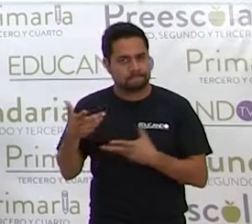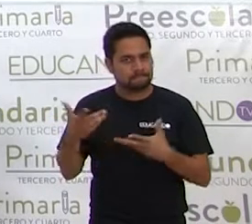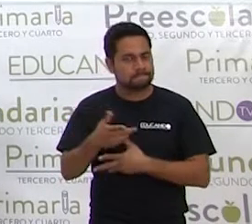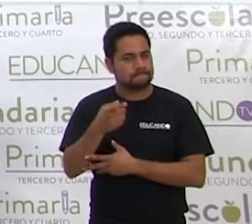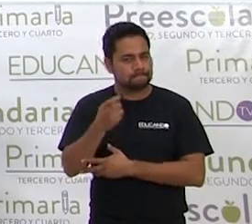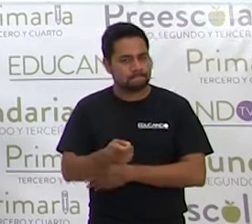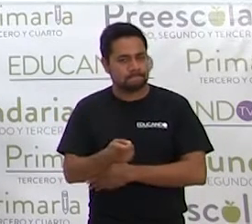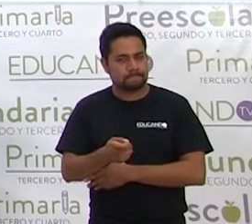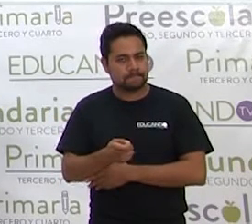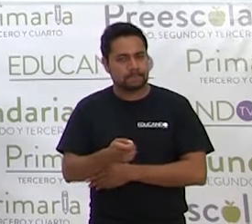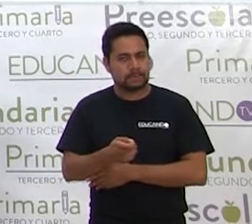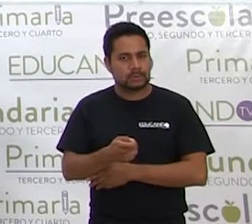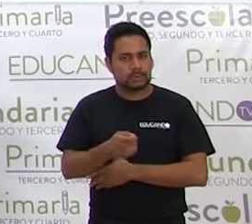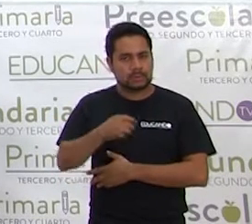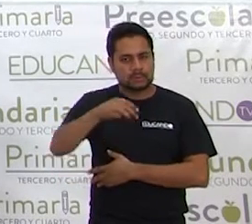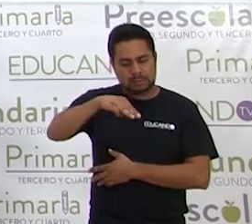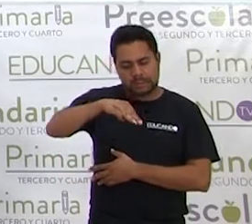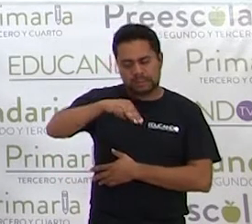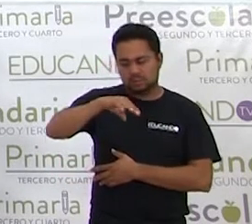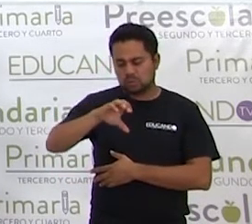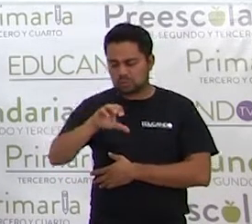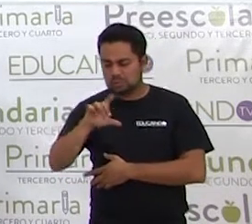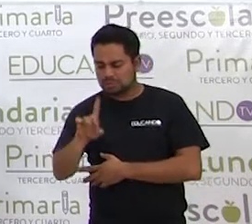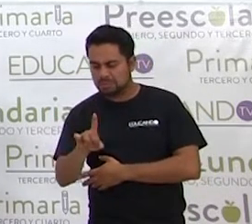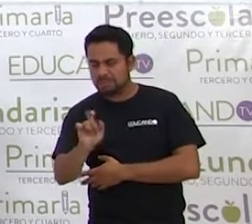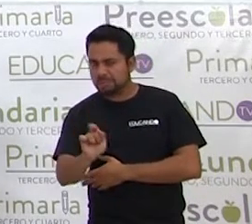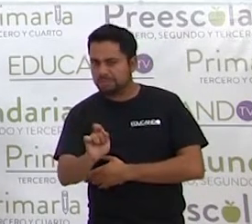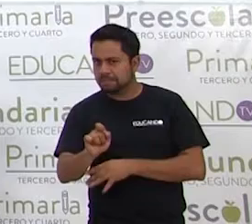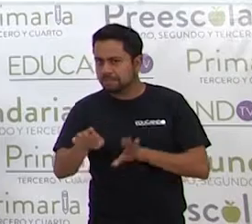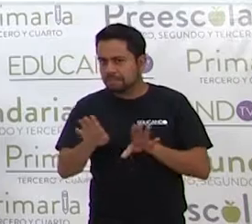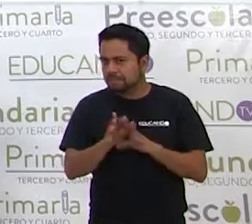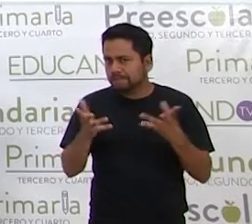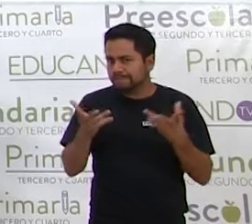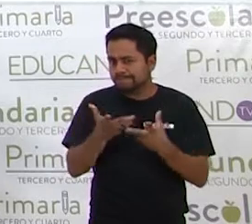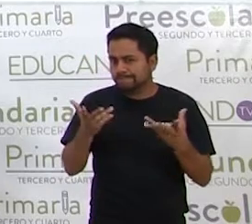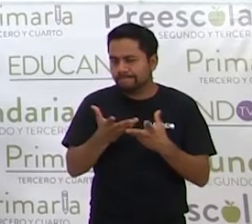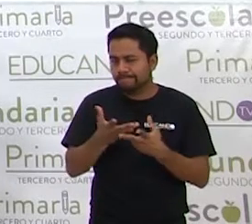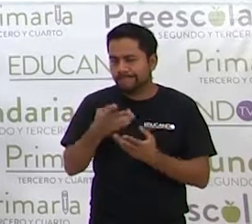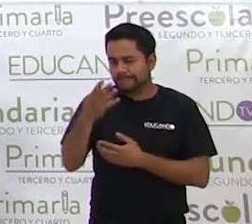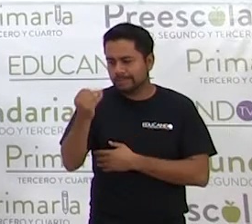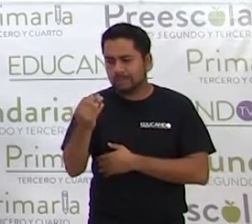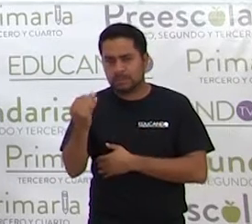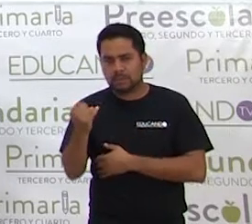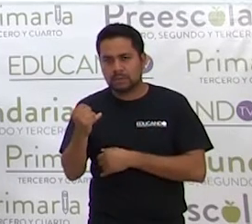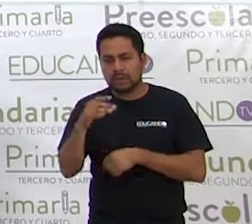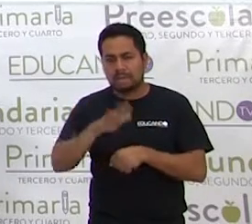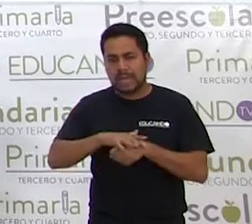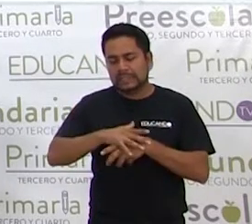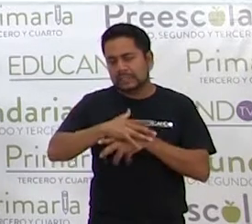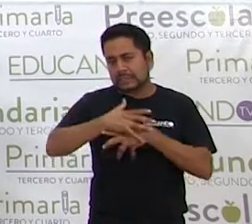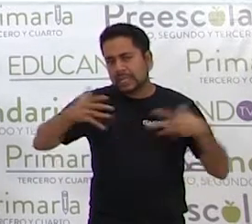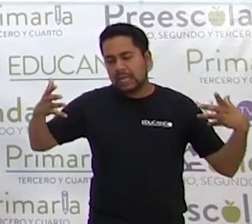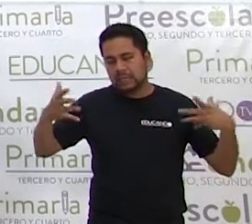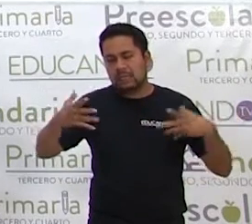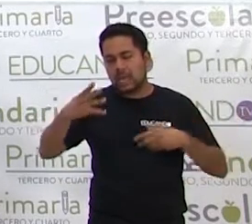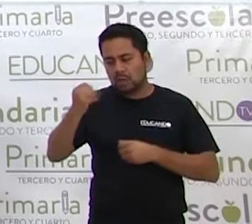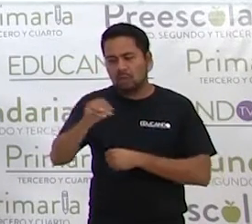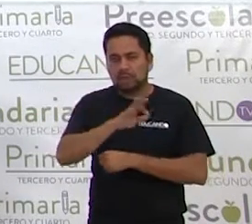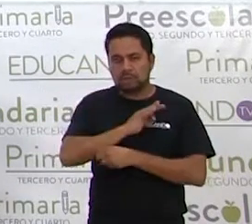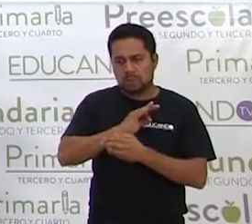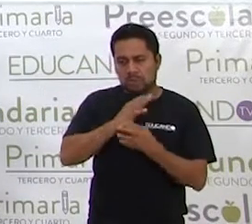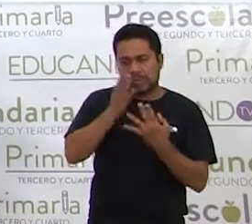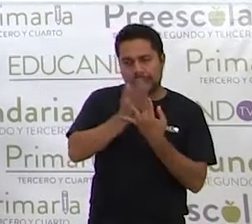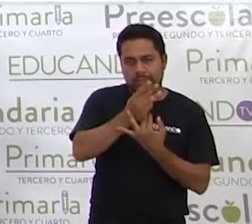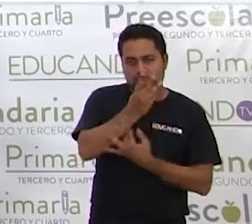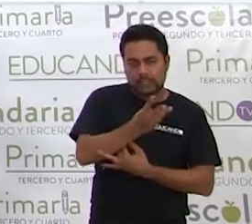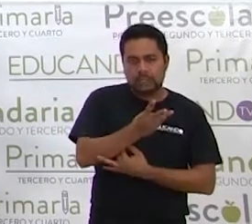sacar el máximo común divisor como nos damos cuenta el 9 es el más grande el 9 divide al 3 y